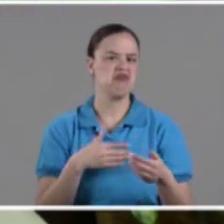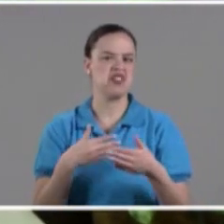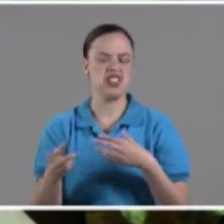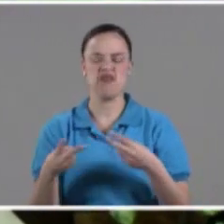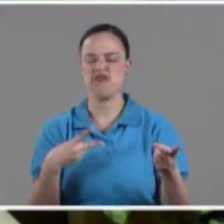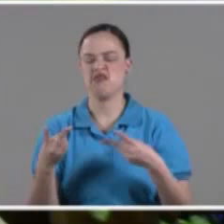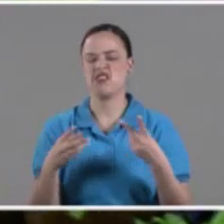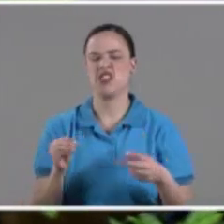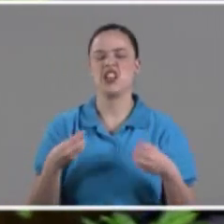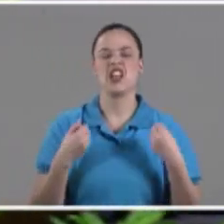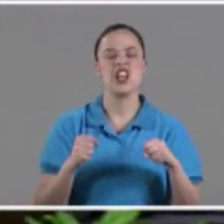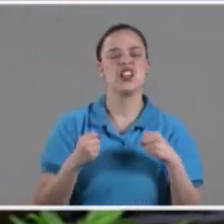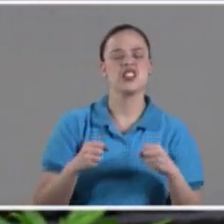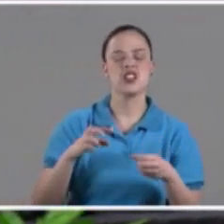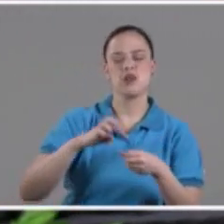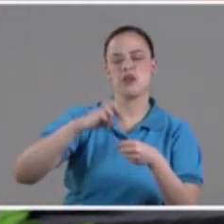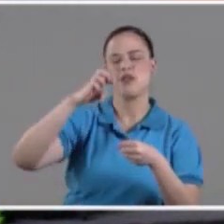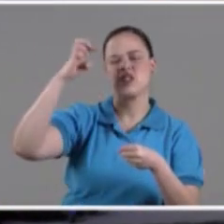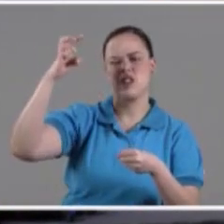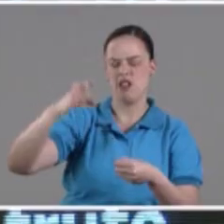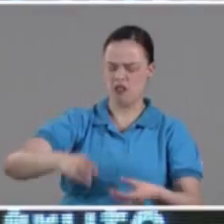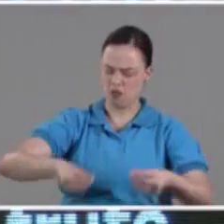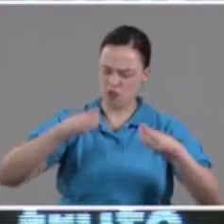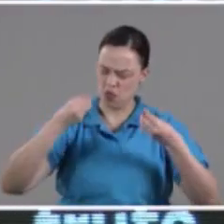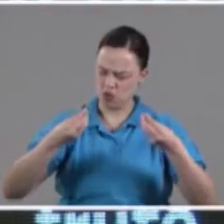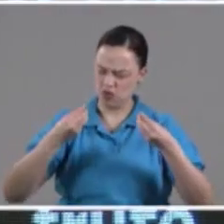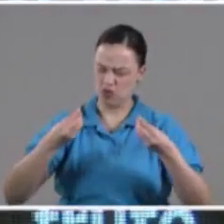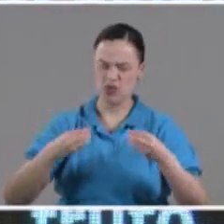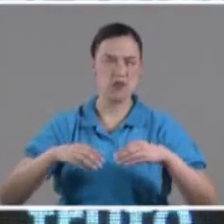hacía prosperaba de una manera tremendísima